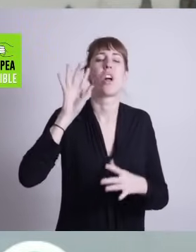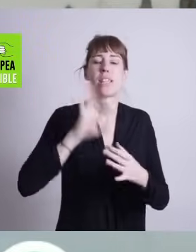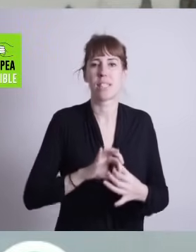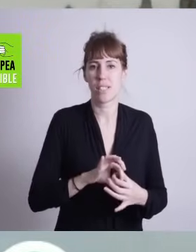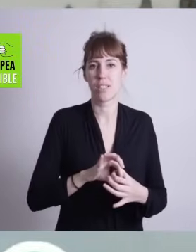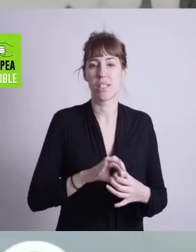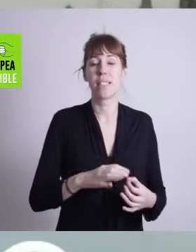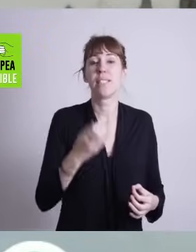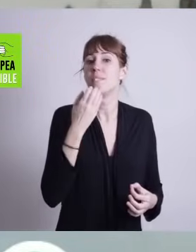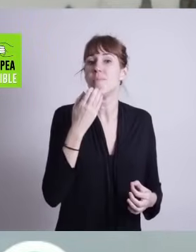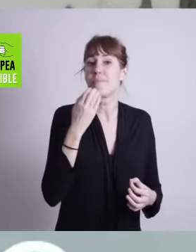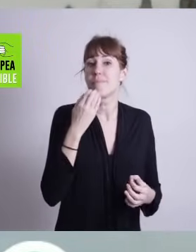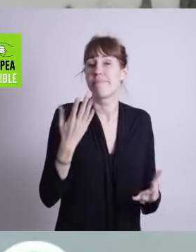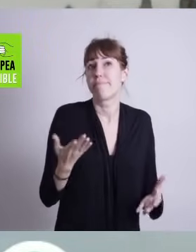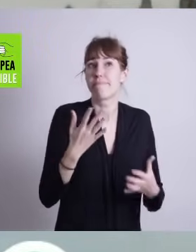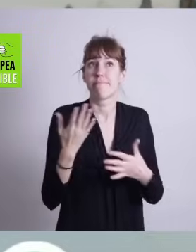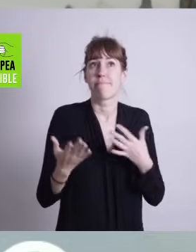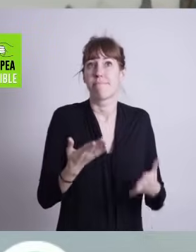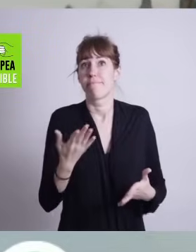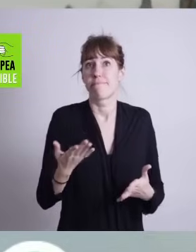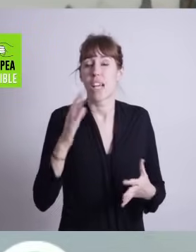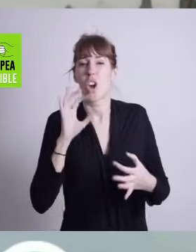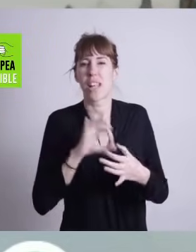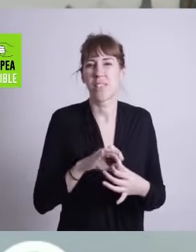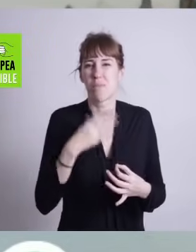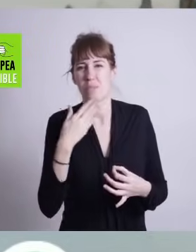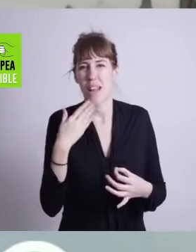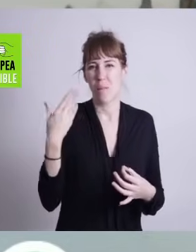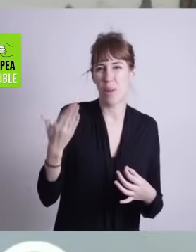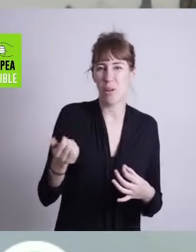Si no, estamos conectados de una manera parcheada